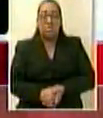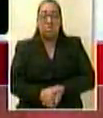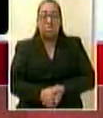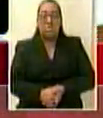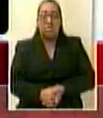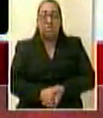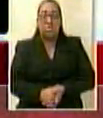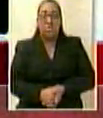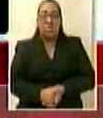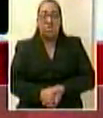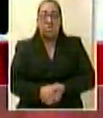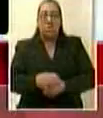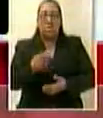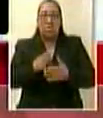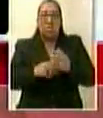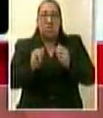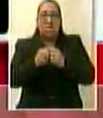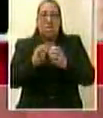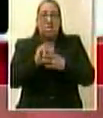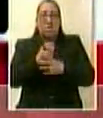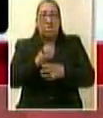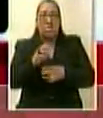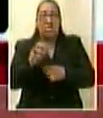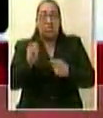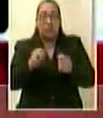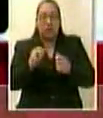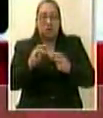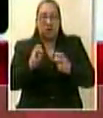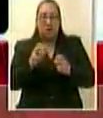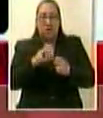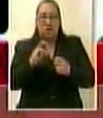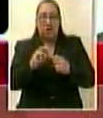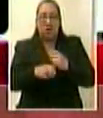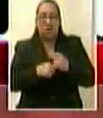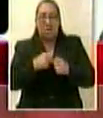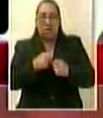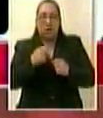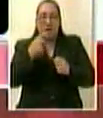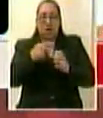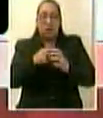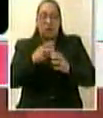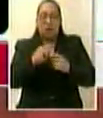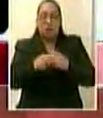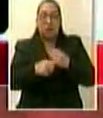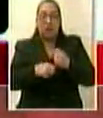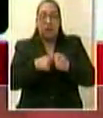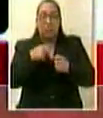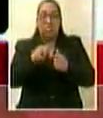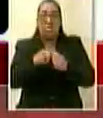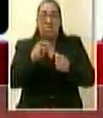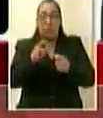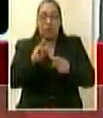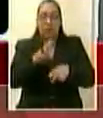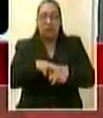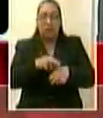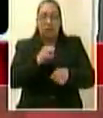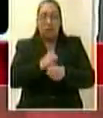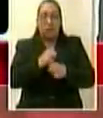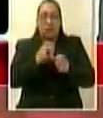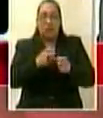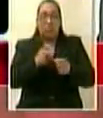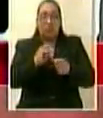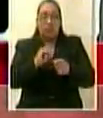El Consejo de Administración presenta en el mes de febrero de cada año un balance anual de gestión al Comité de Fiscalización y